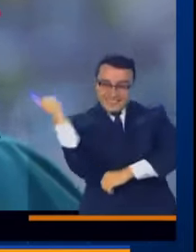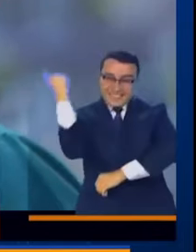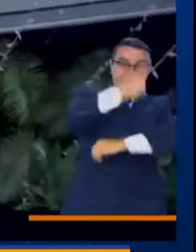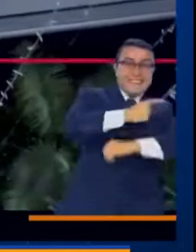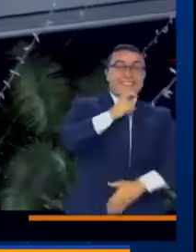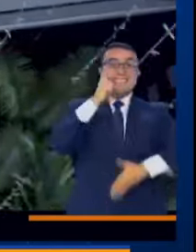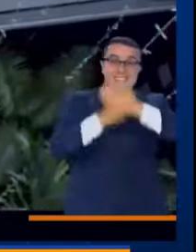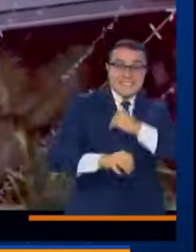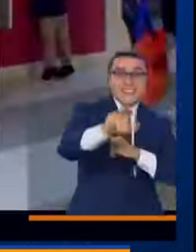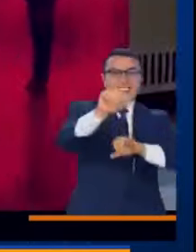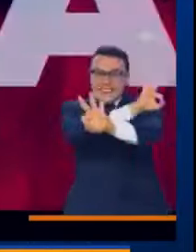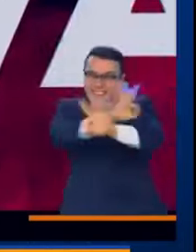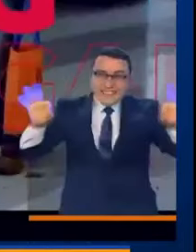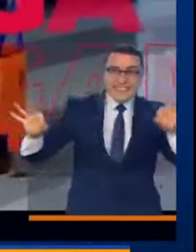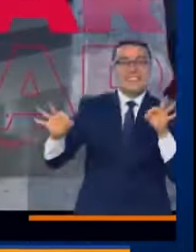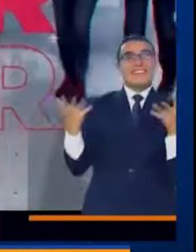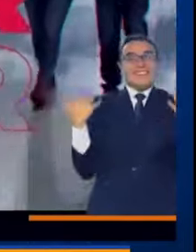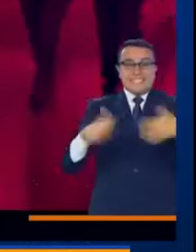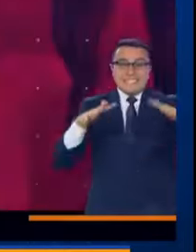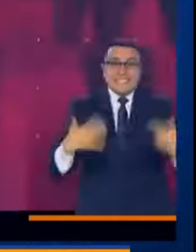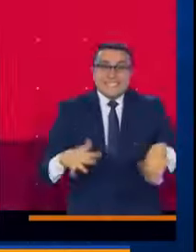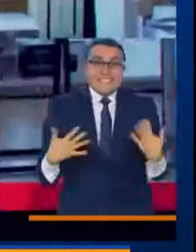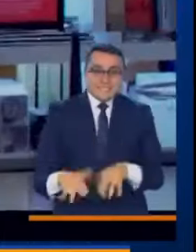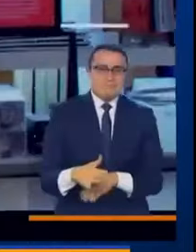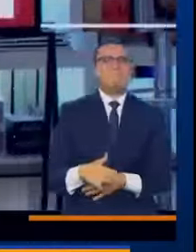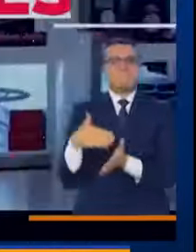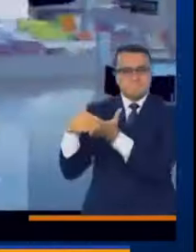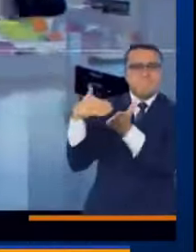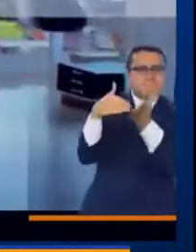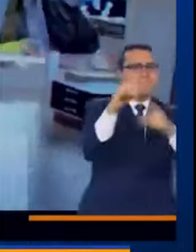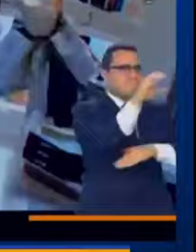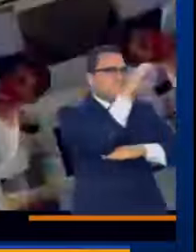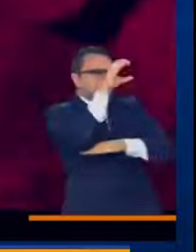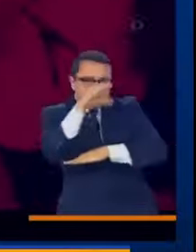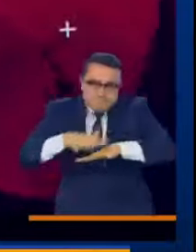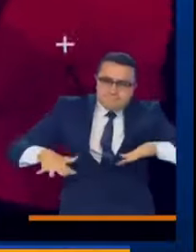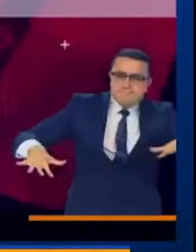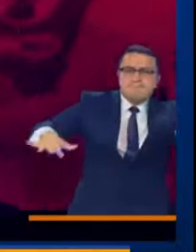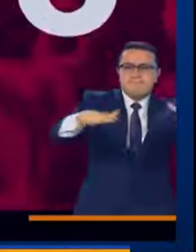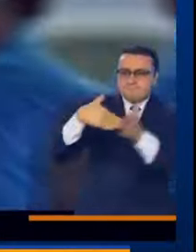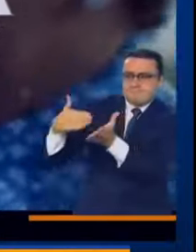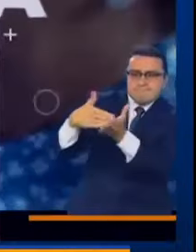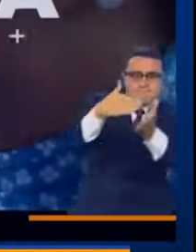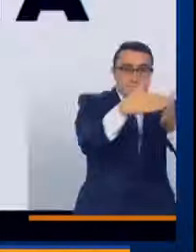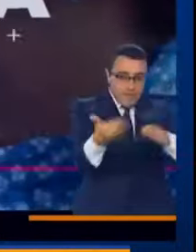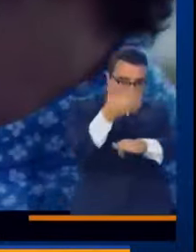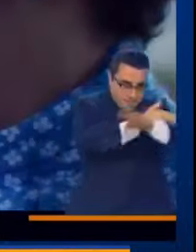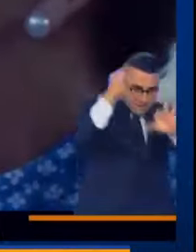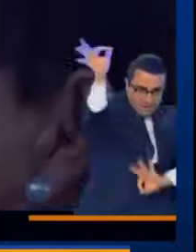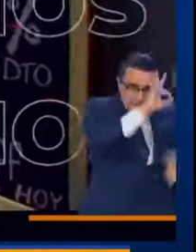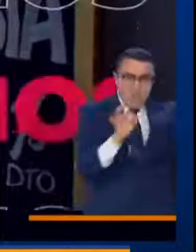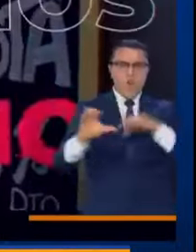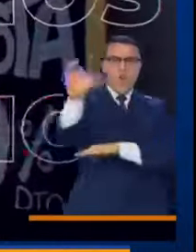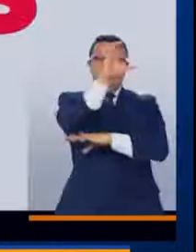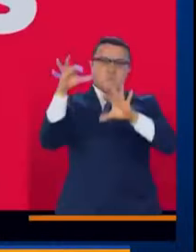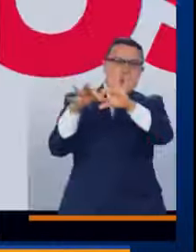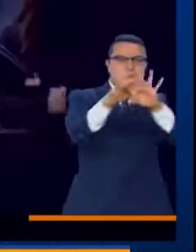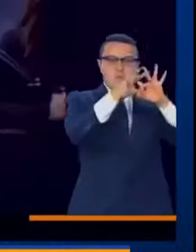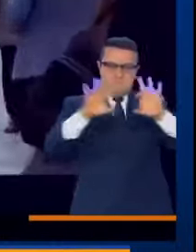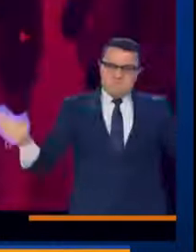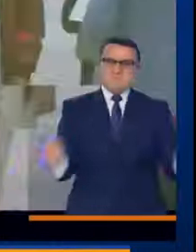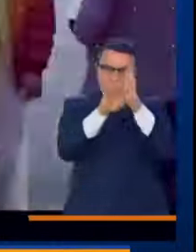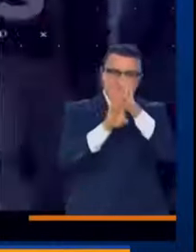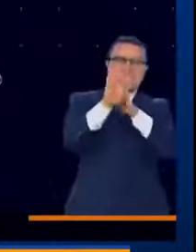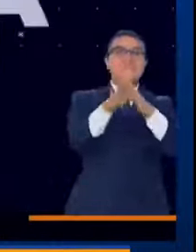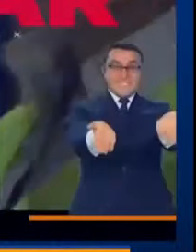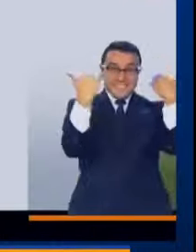económico, de esta medida es mucho mayor a lo que se dejaría de recaudar, porque lo que se está haciendo es incentivando la economía, dinamizando dos